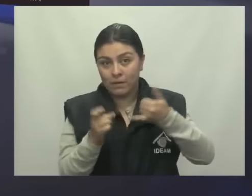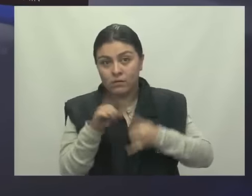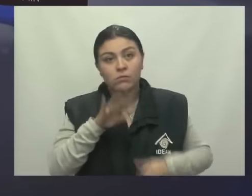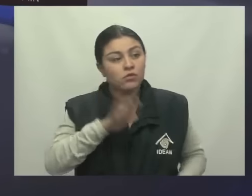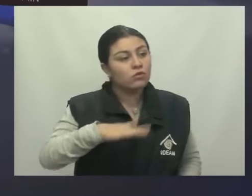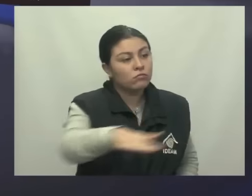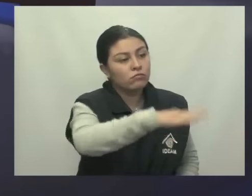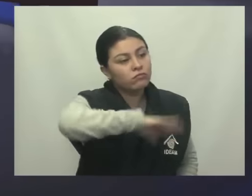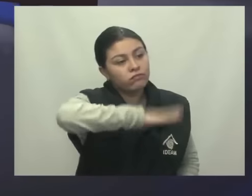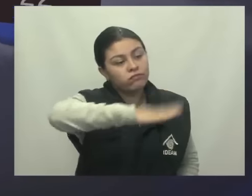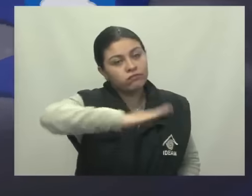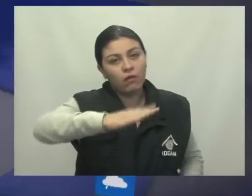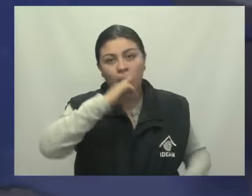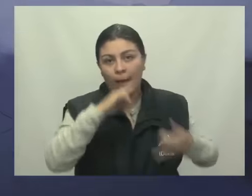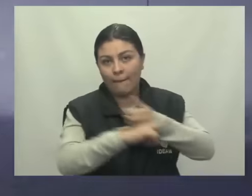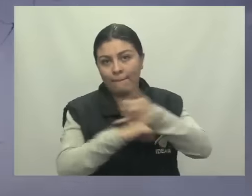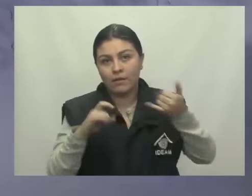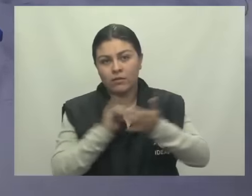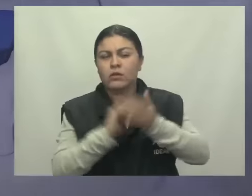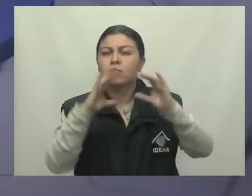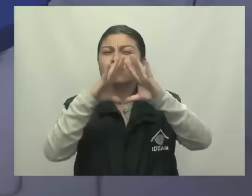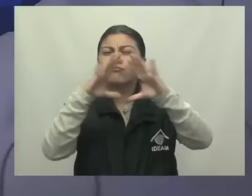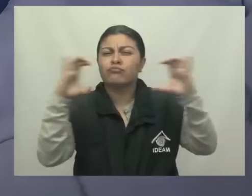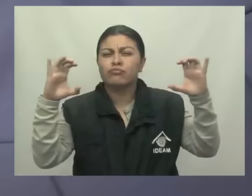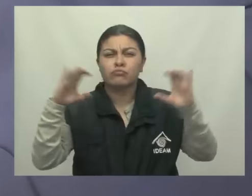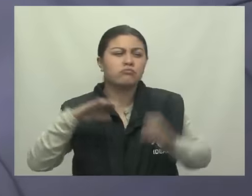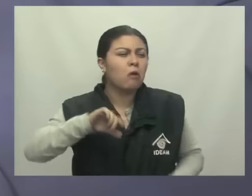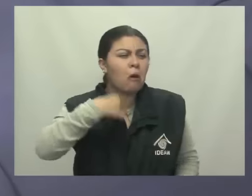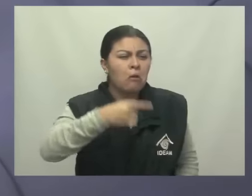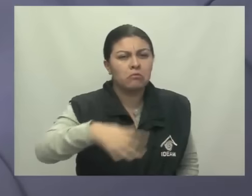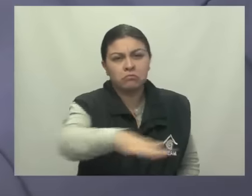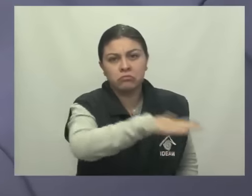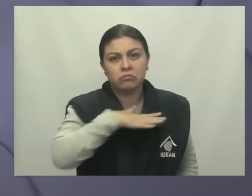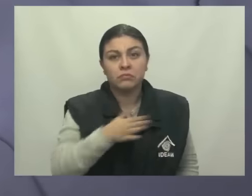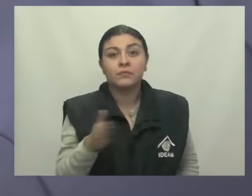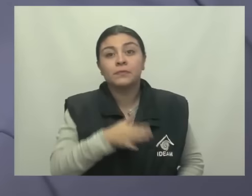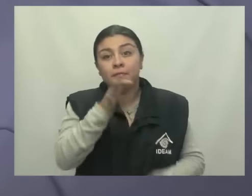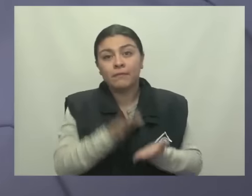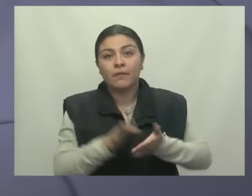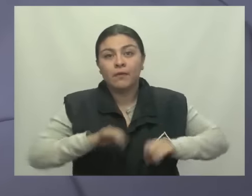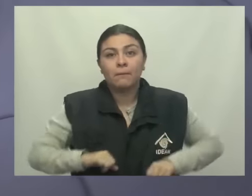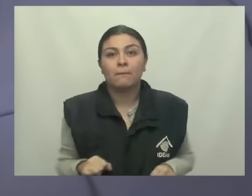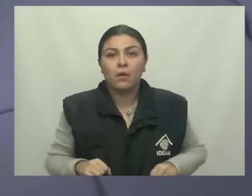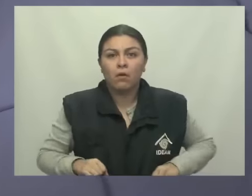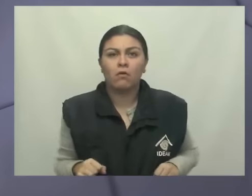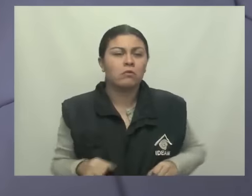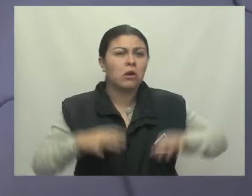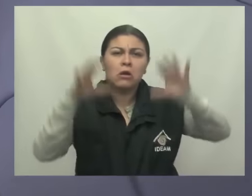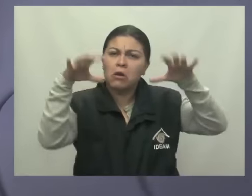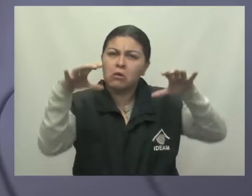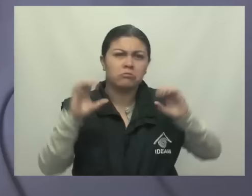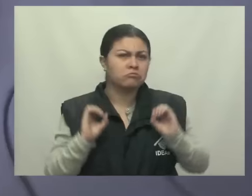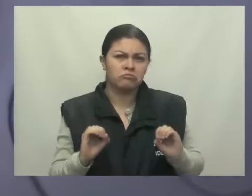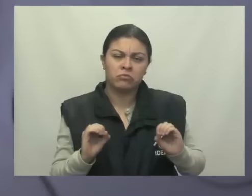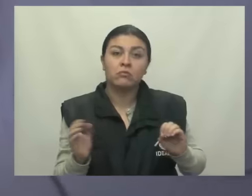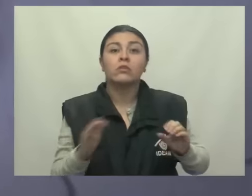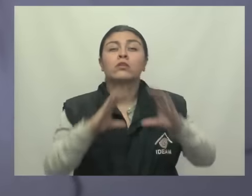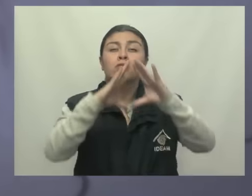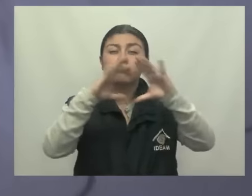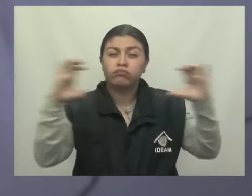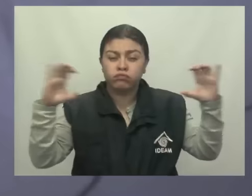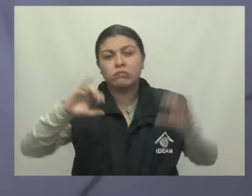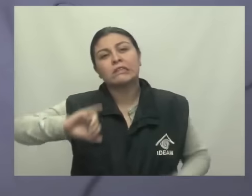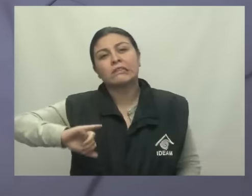monte amazónico, con panorama nublado en el resto de la región. Sobre la capital predominará el tiempo seco y cielos parcialmente